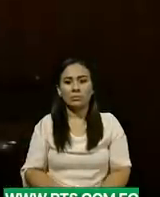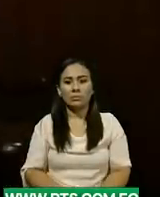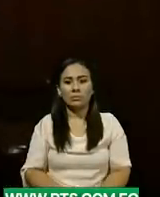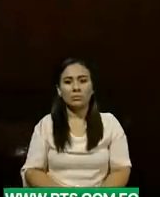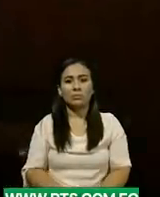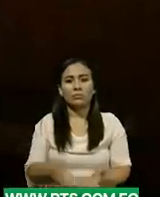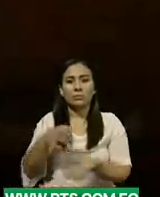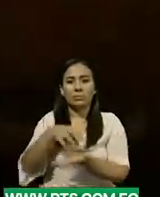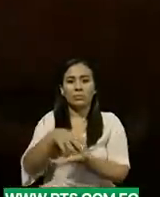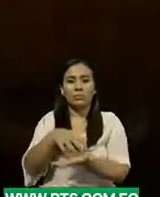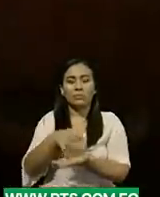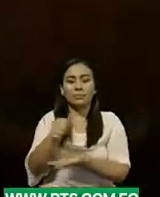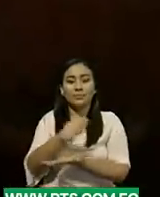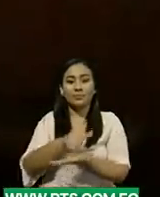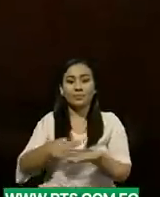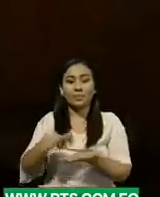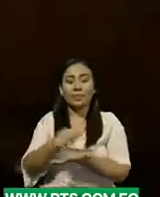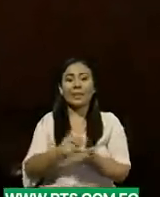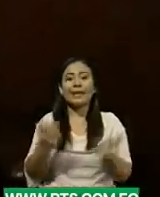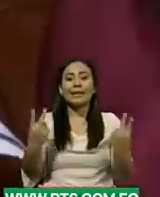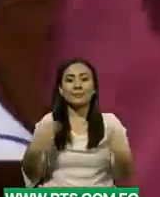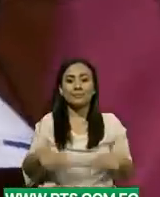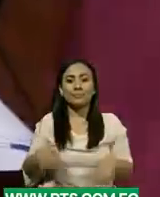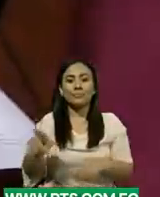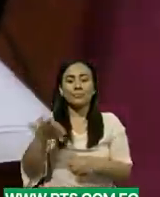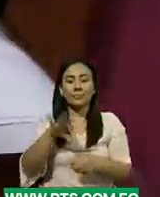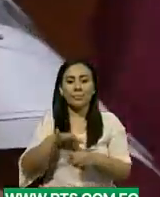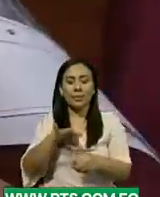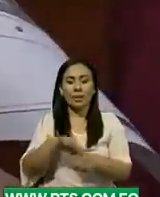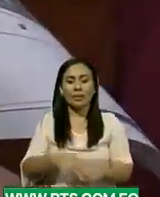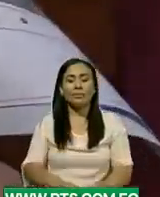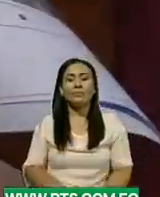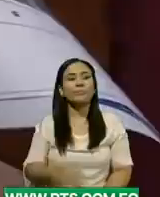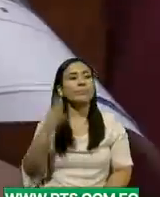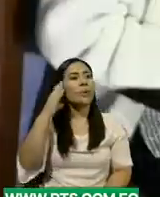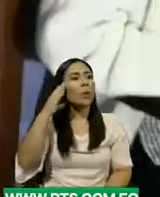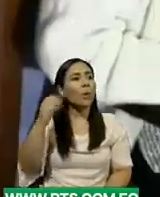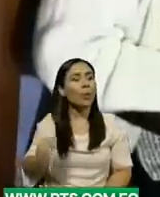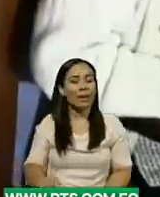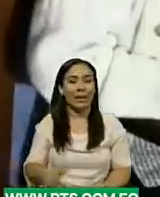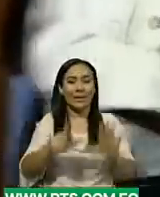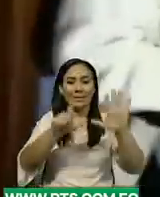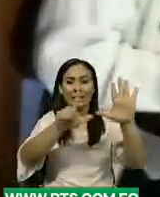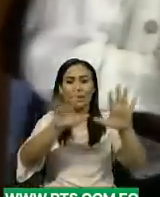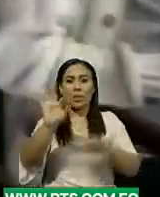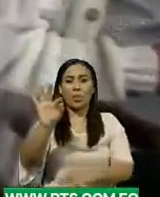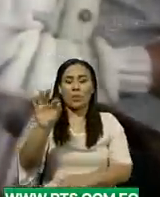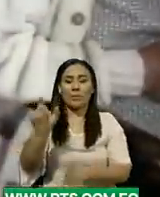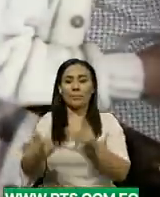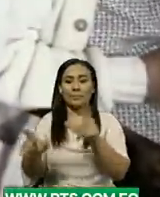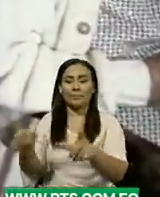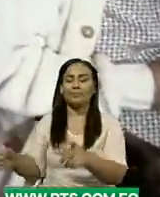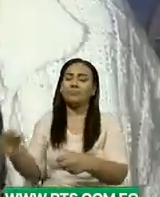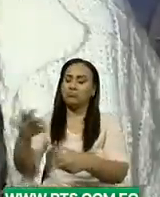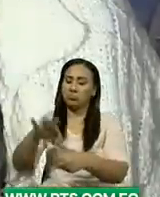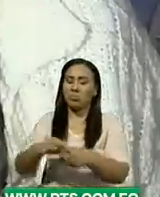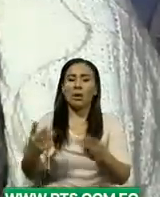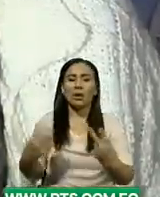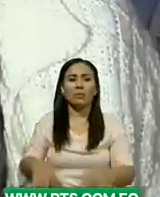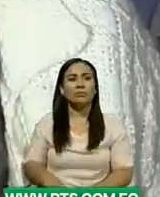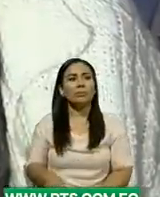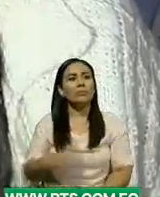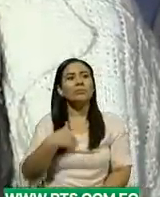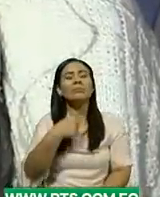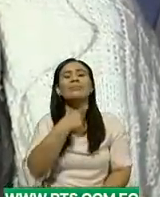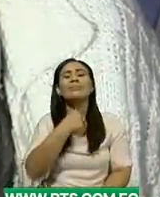Y en la provincia de La Suay también se llevó a cabo esta votación. En Cuenca, 79 personas cumplieron con su deber. Me siento